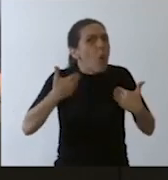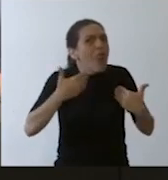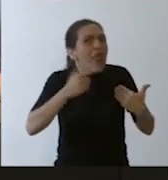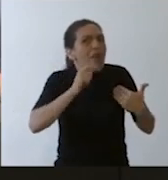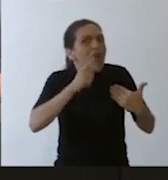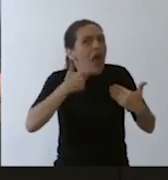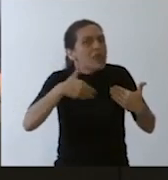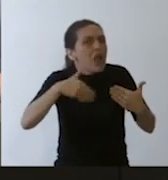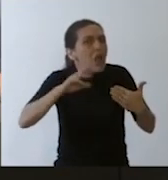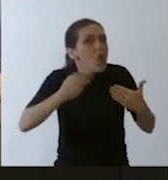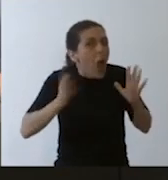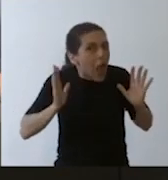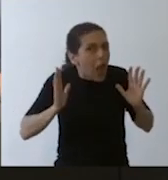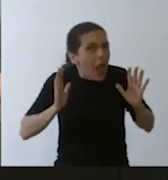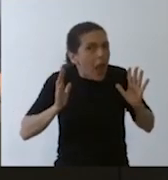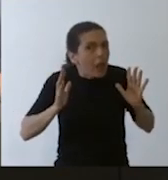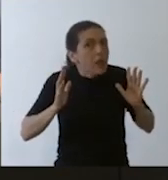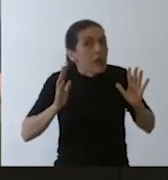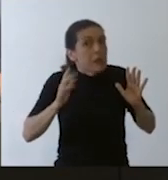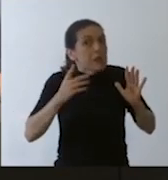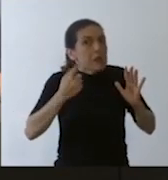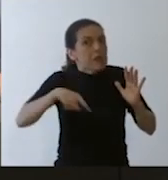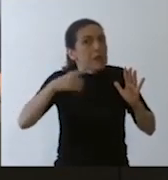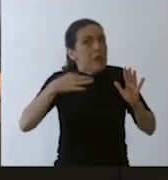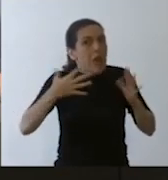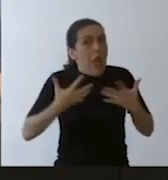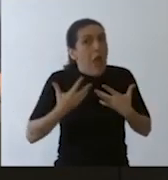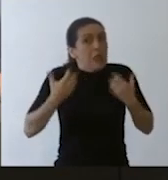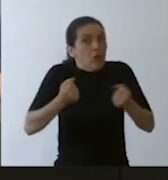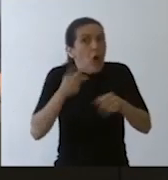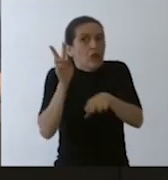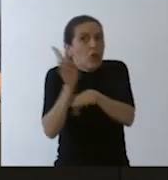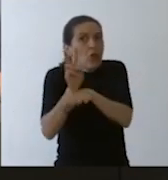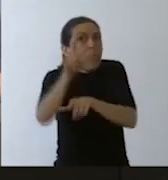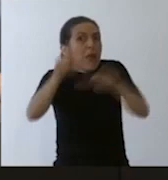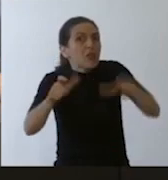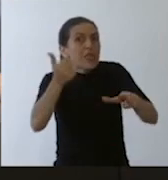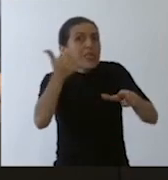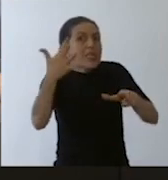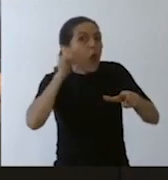y es lo que es el esfuerzo más grande que uno tiene que hacer, ¿no?